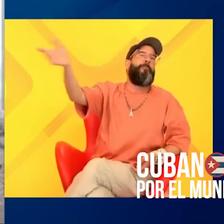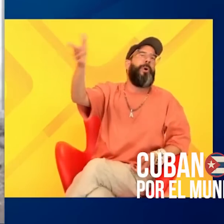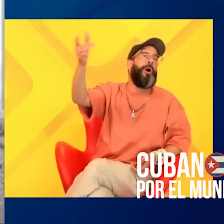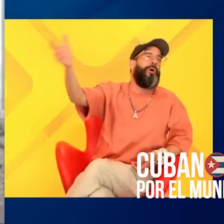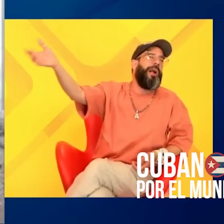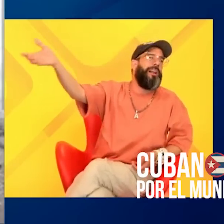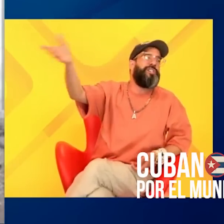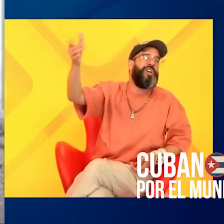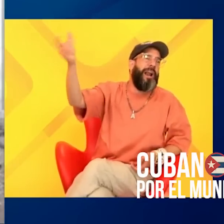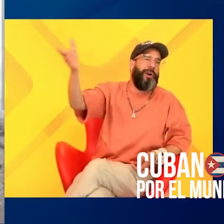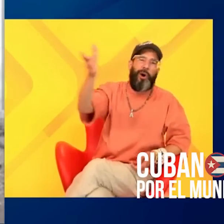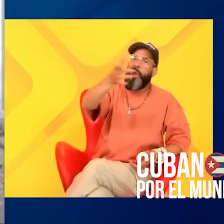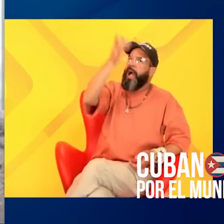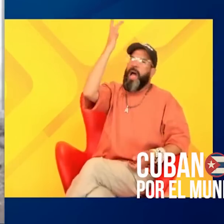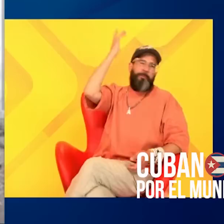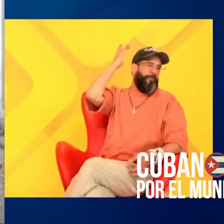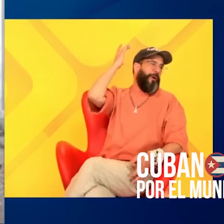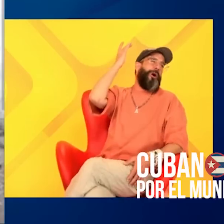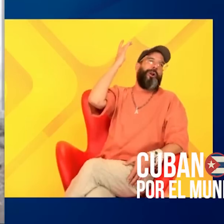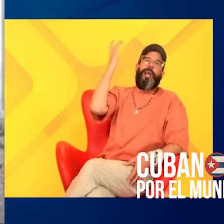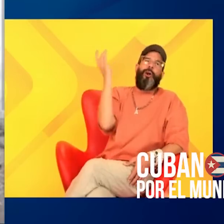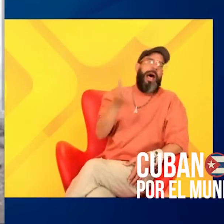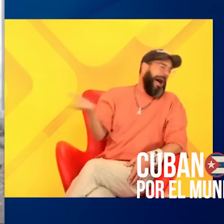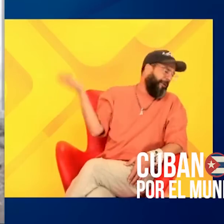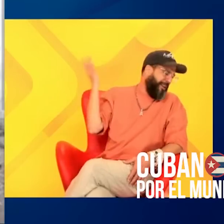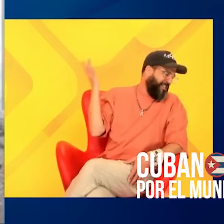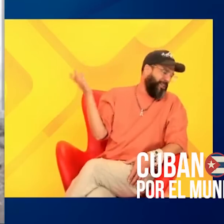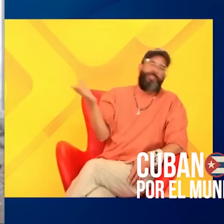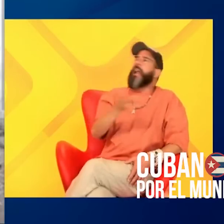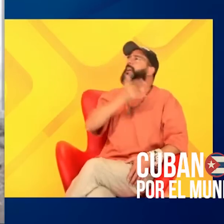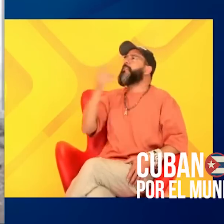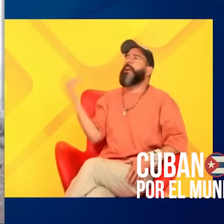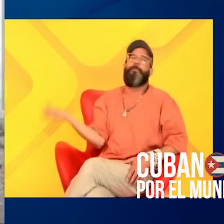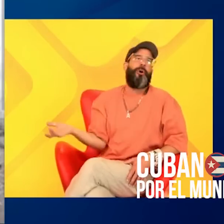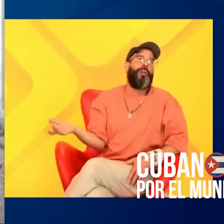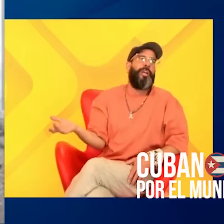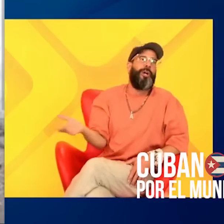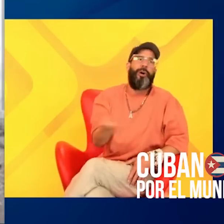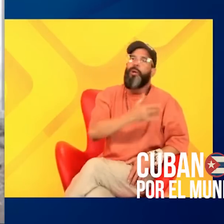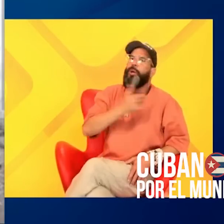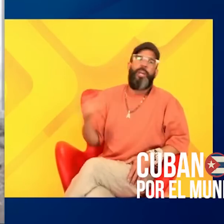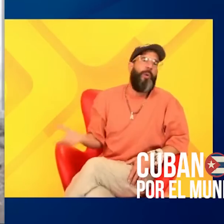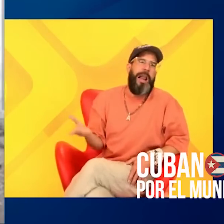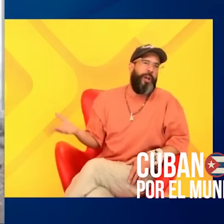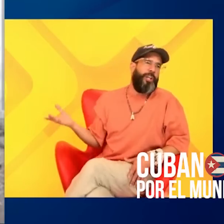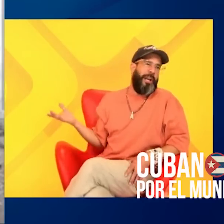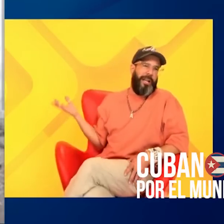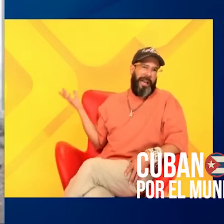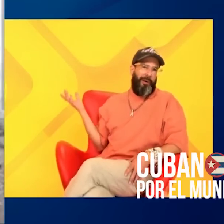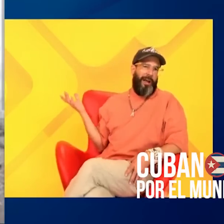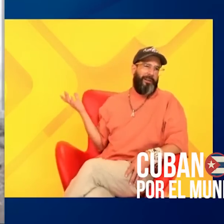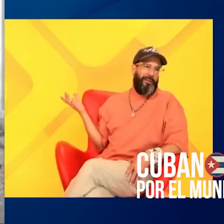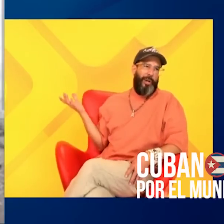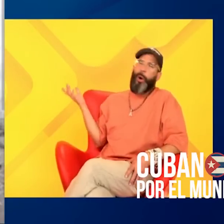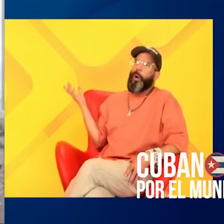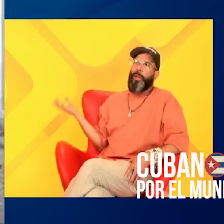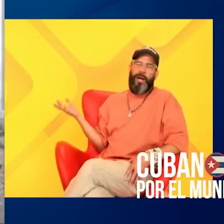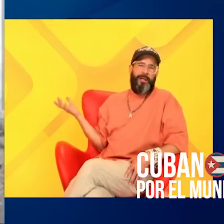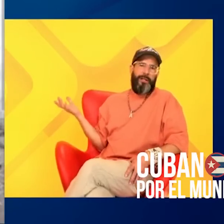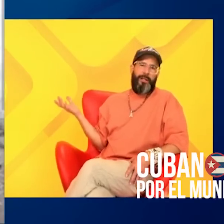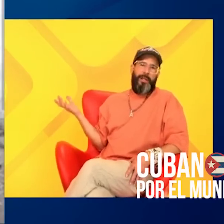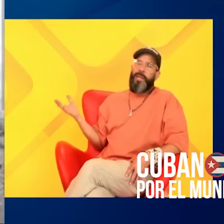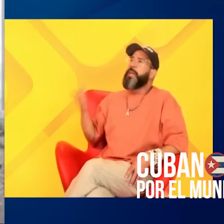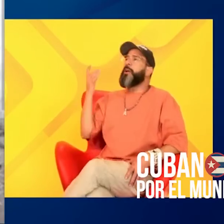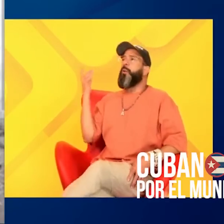salpica un poco en el charco! ¡Ay, por favor, que lo laven! Si total, ya viene podrido. Igual lo tienen que lavar. No